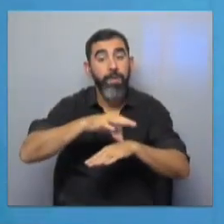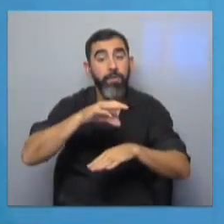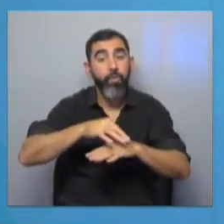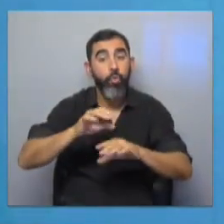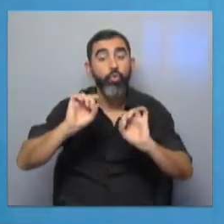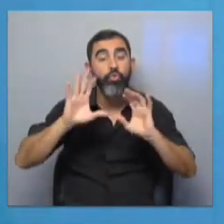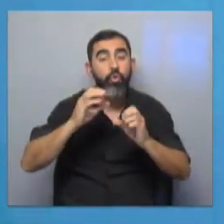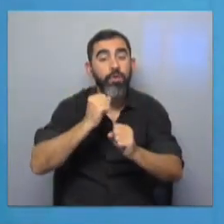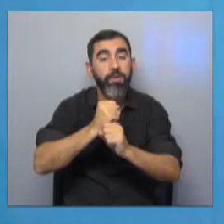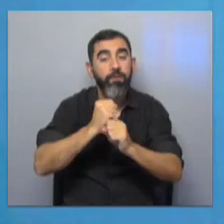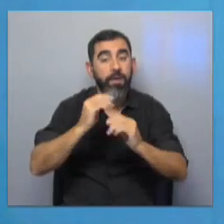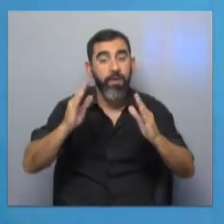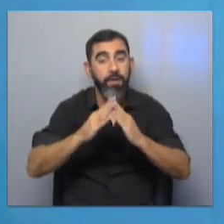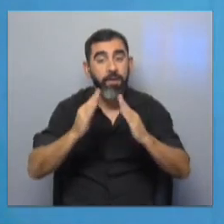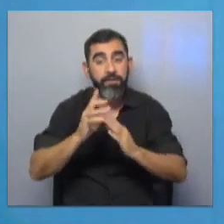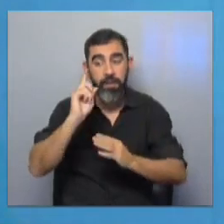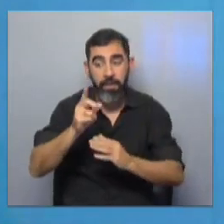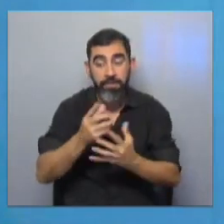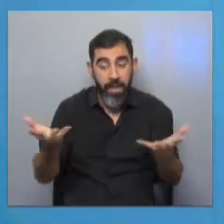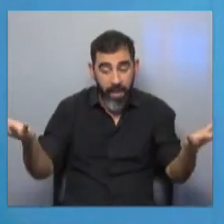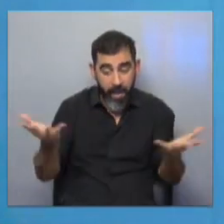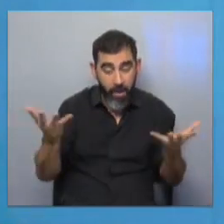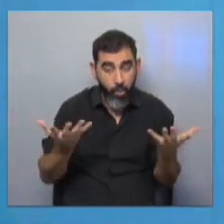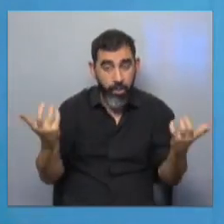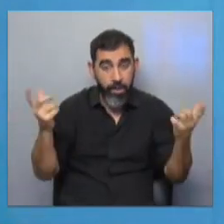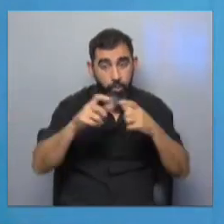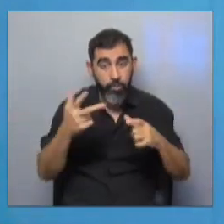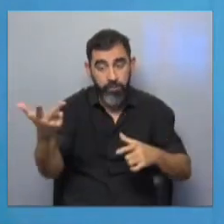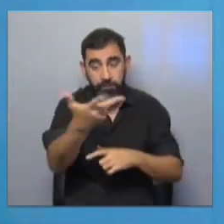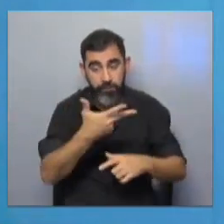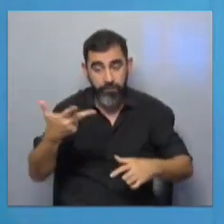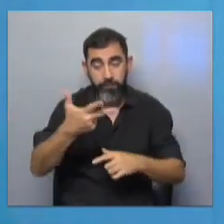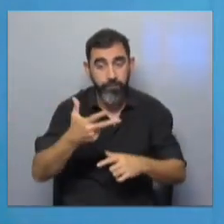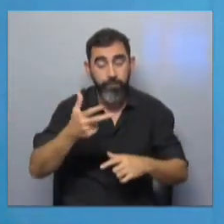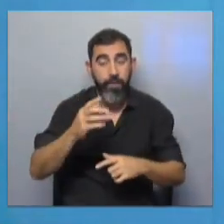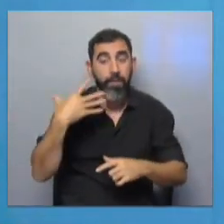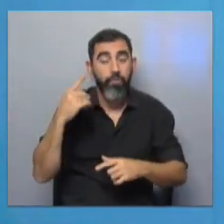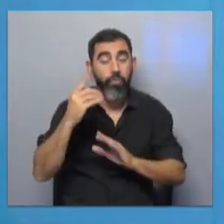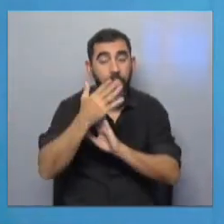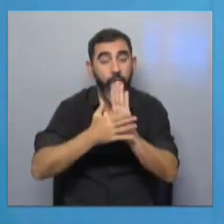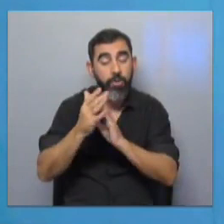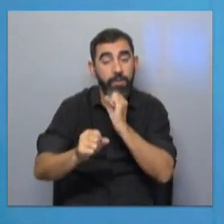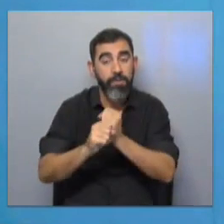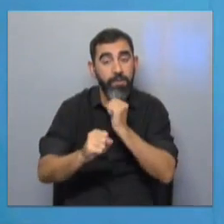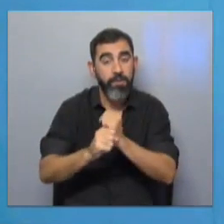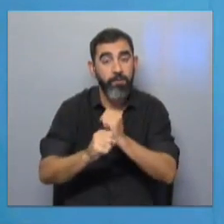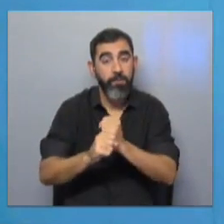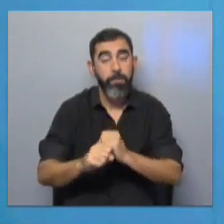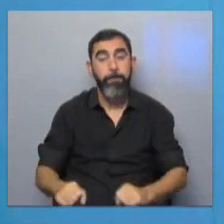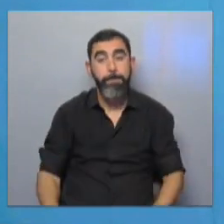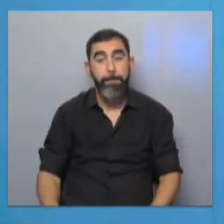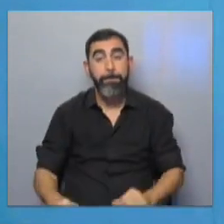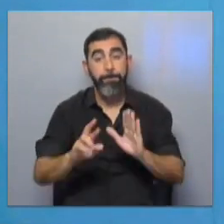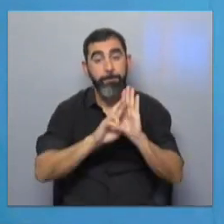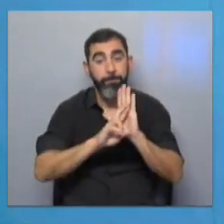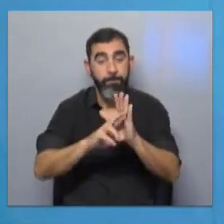dedicación exclusiva. En estos precisos momentos sesiona la tripartita allí en la Dinatra que analiza este tema. Matilde Miralles,